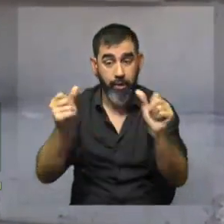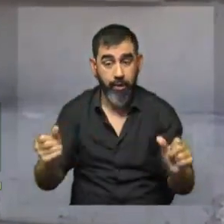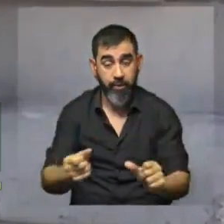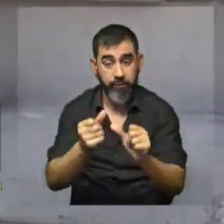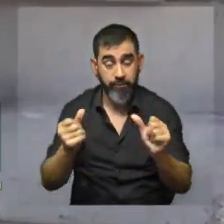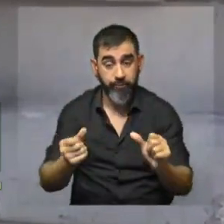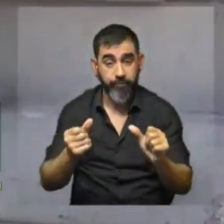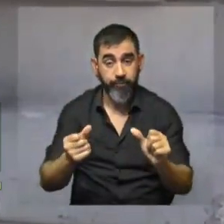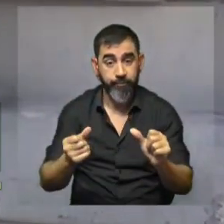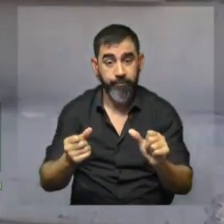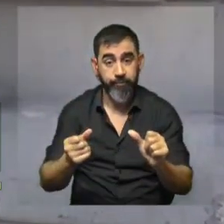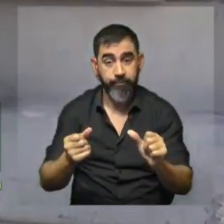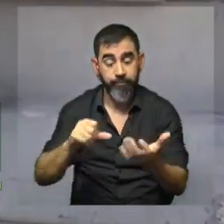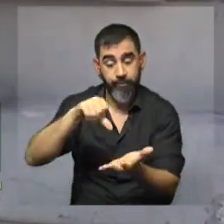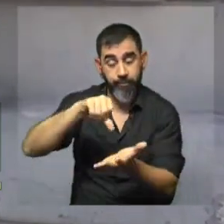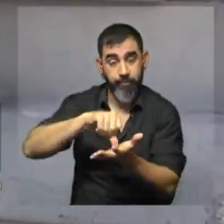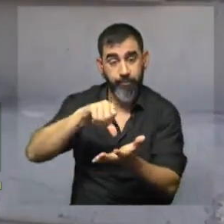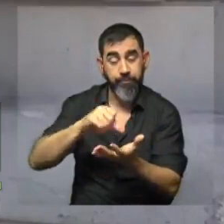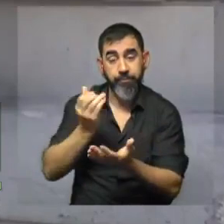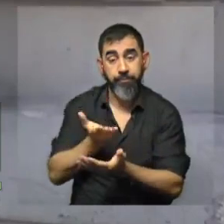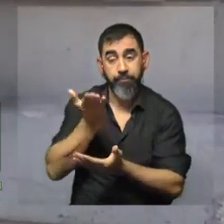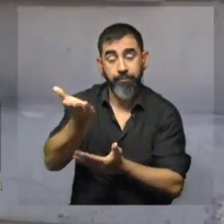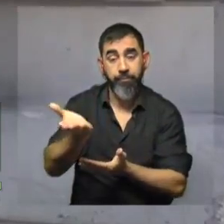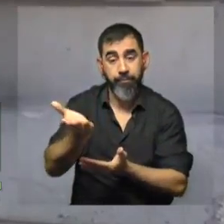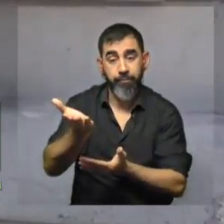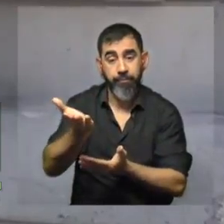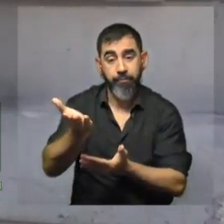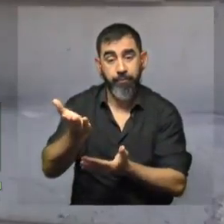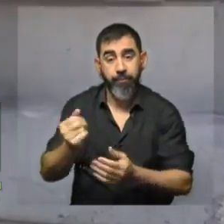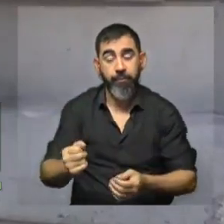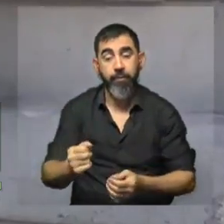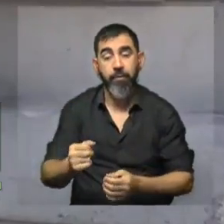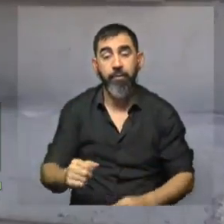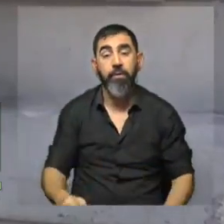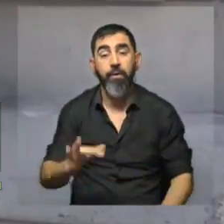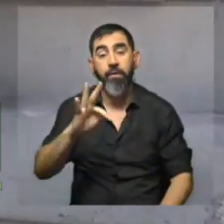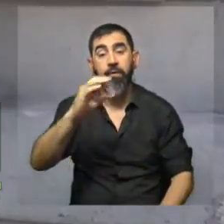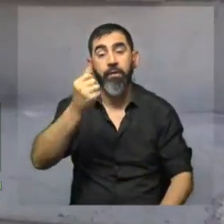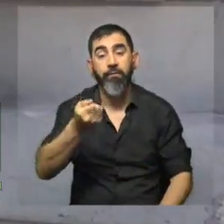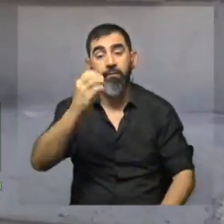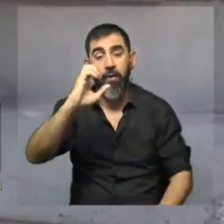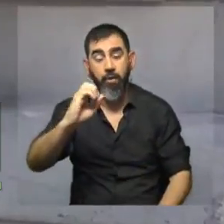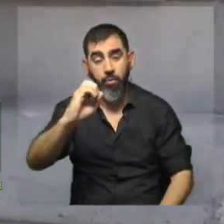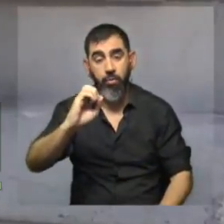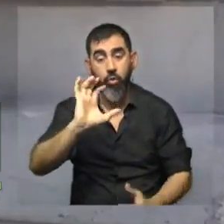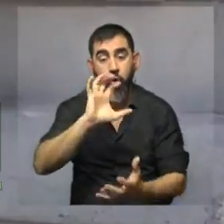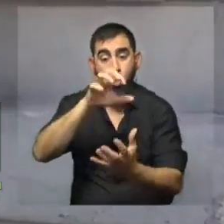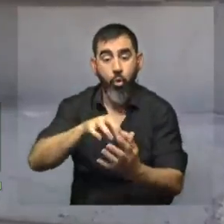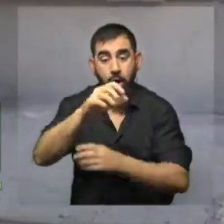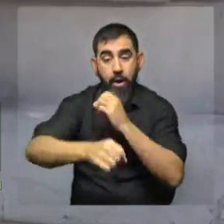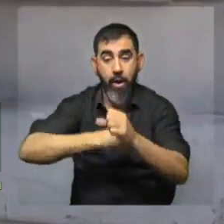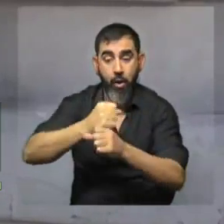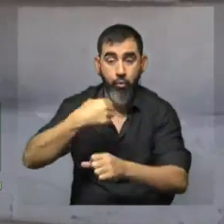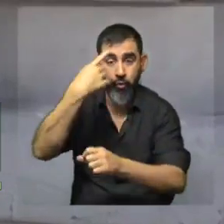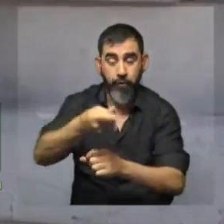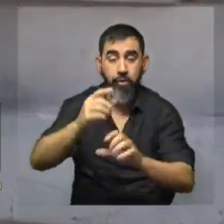que como país nosotros solicitamos a la FAO ser sede del próximo año, ser la